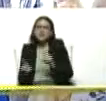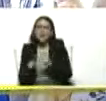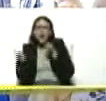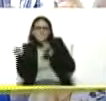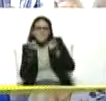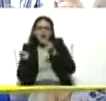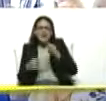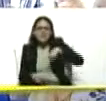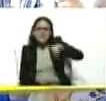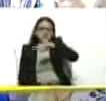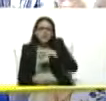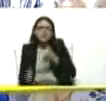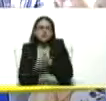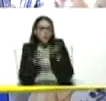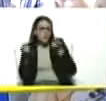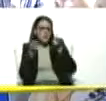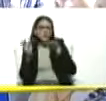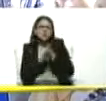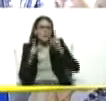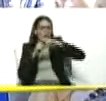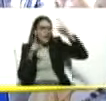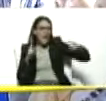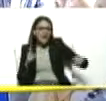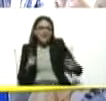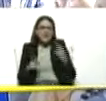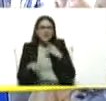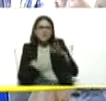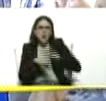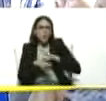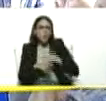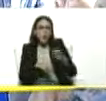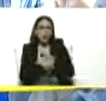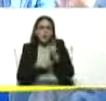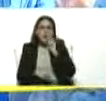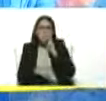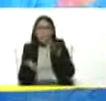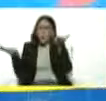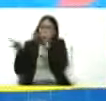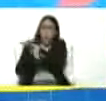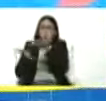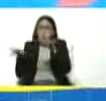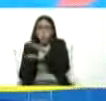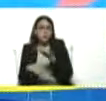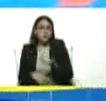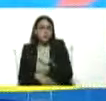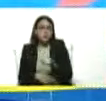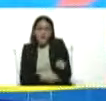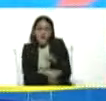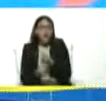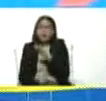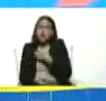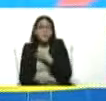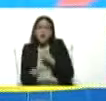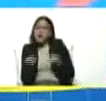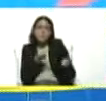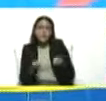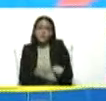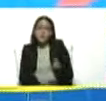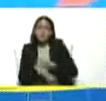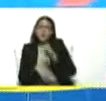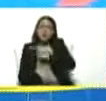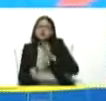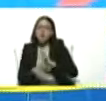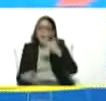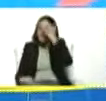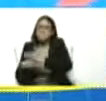sabotaje eléctrico. Otra vez, la economía no la pueden sabotear ya, porque